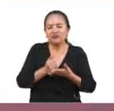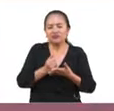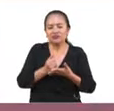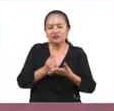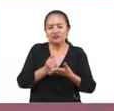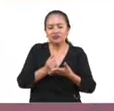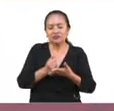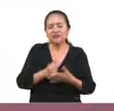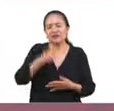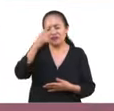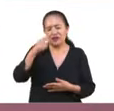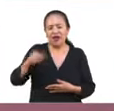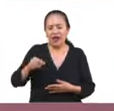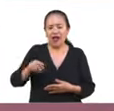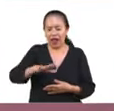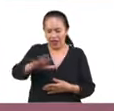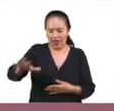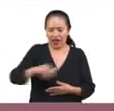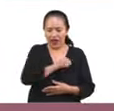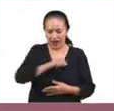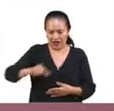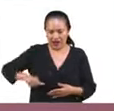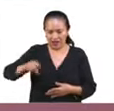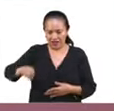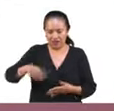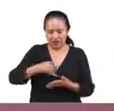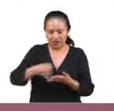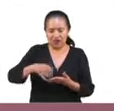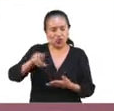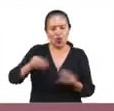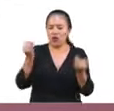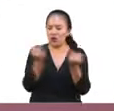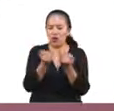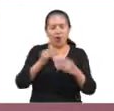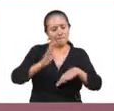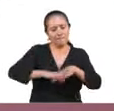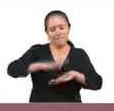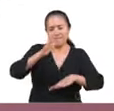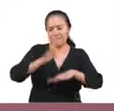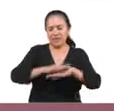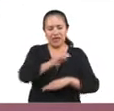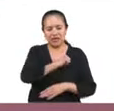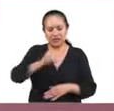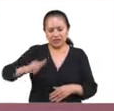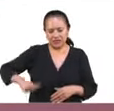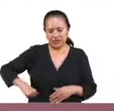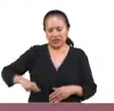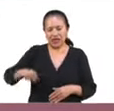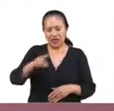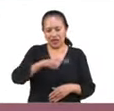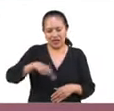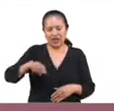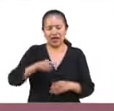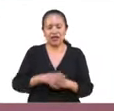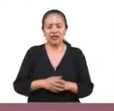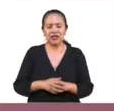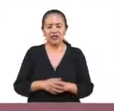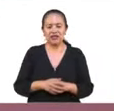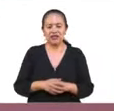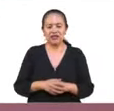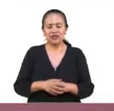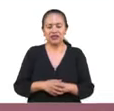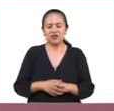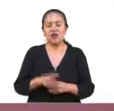fortalecer no solo a esta alcaldía rural, sino a las alcaldías que se encuentran en suelo de conservación,